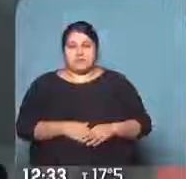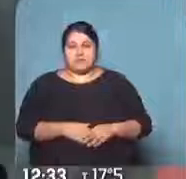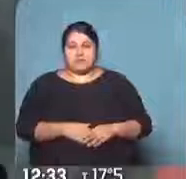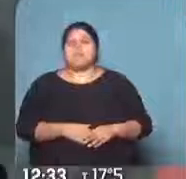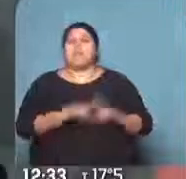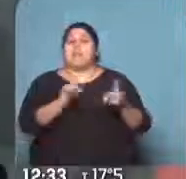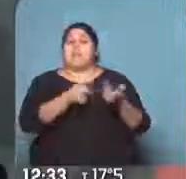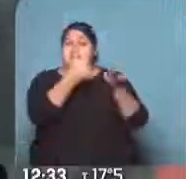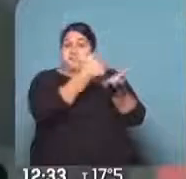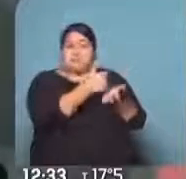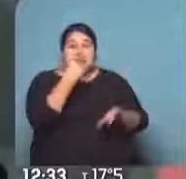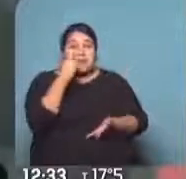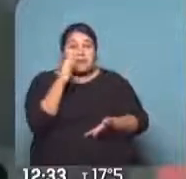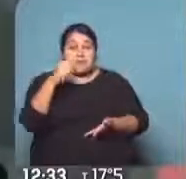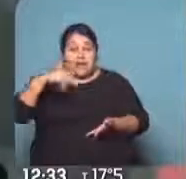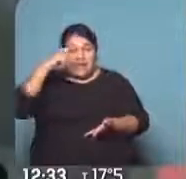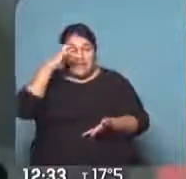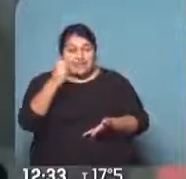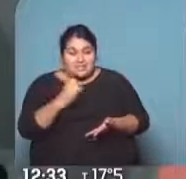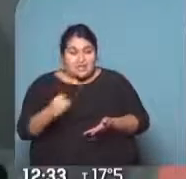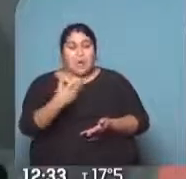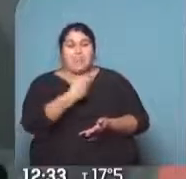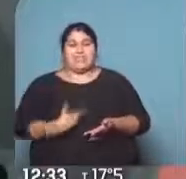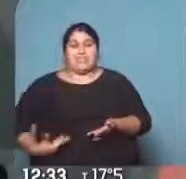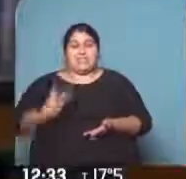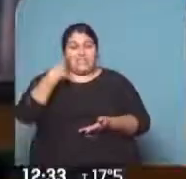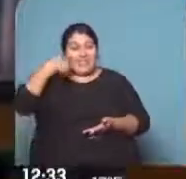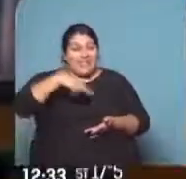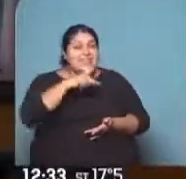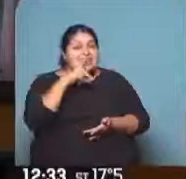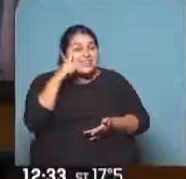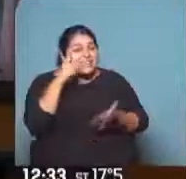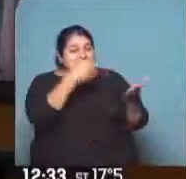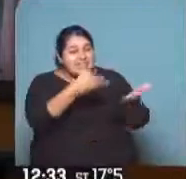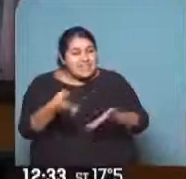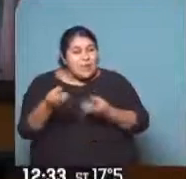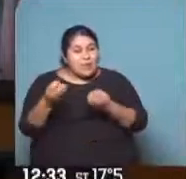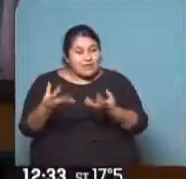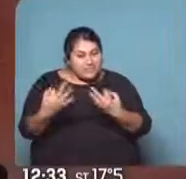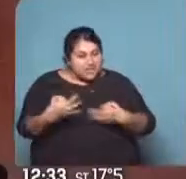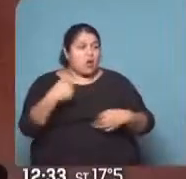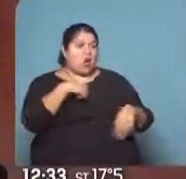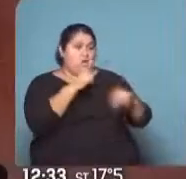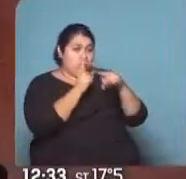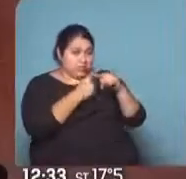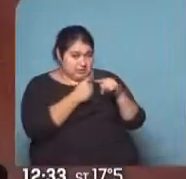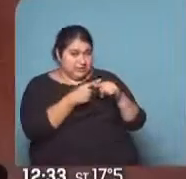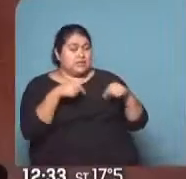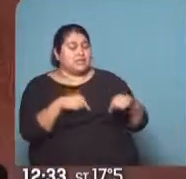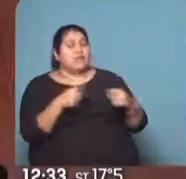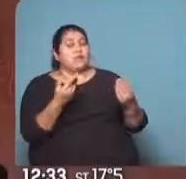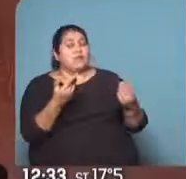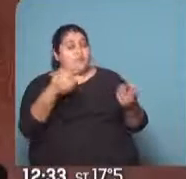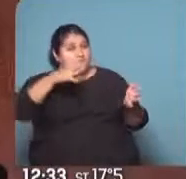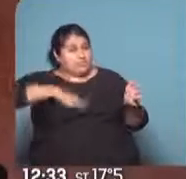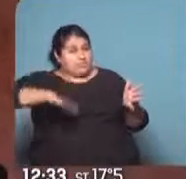bueno estamos con javier ibáñez presidente del inti hola javier he perdido como estás bueno una buena noticia que tiene que ver con que en la